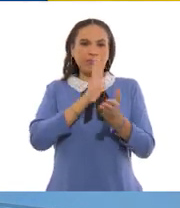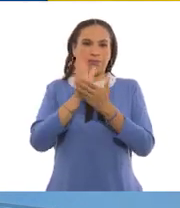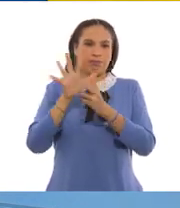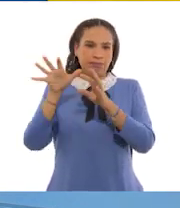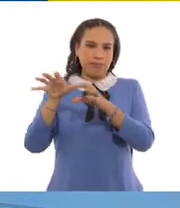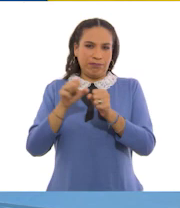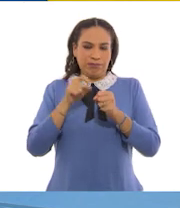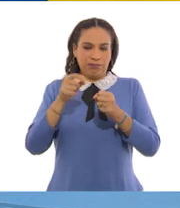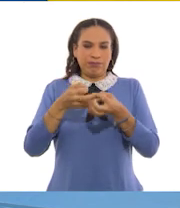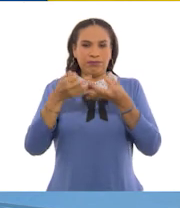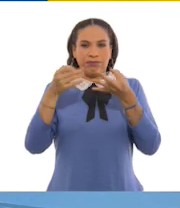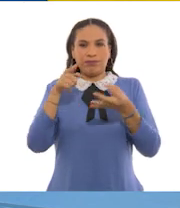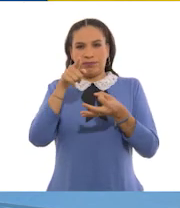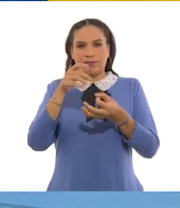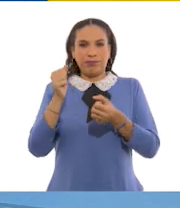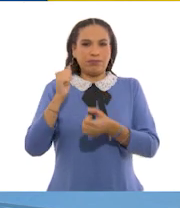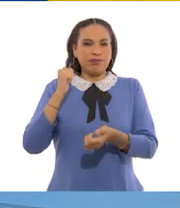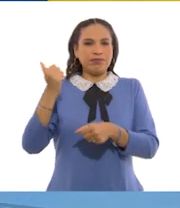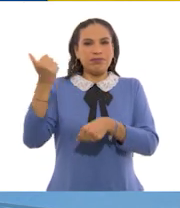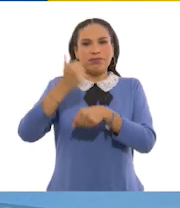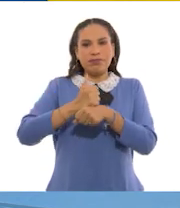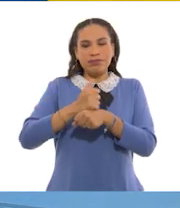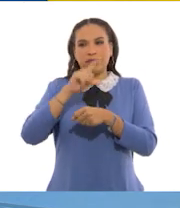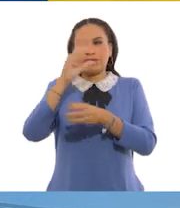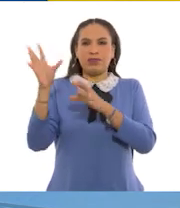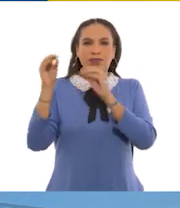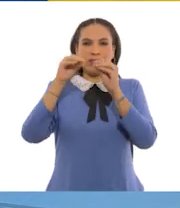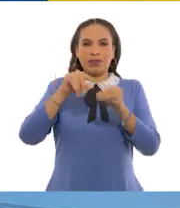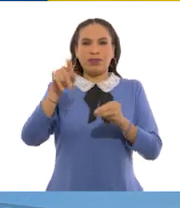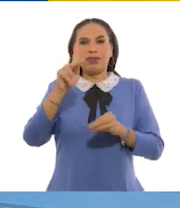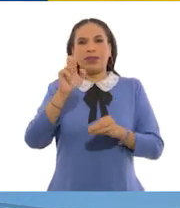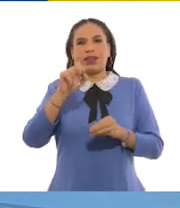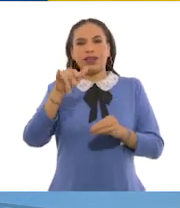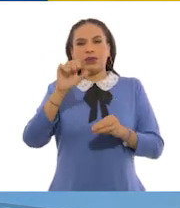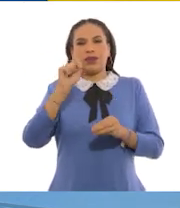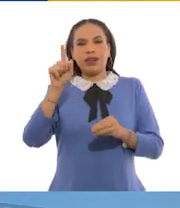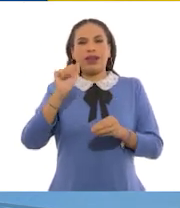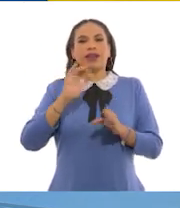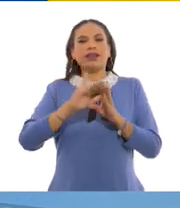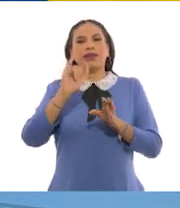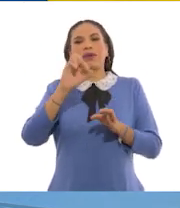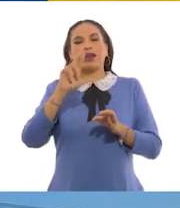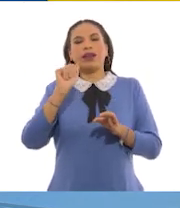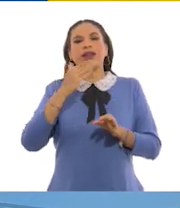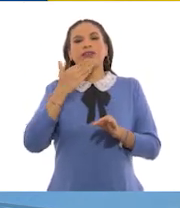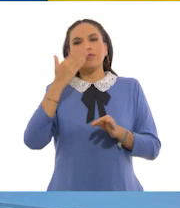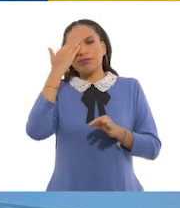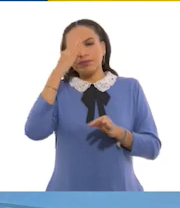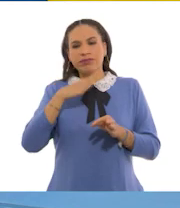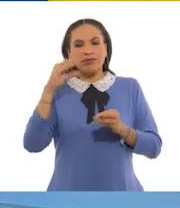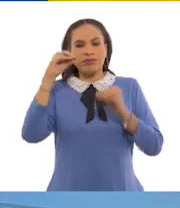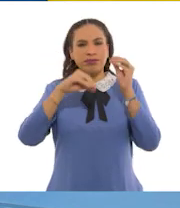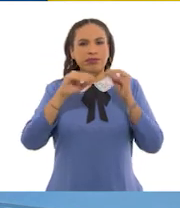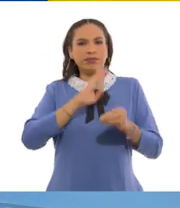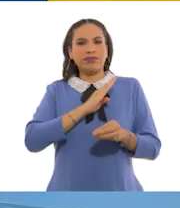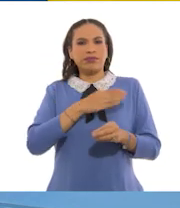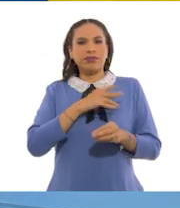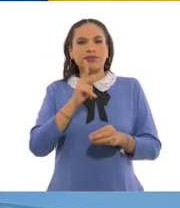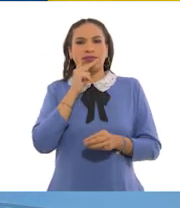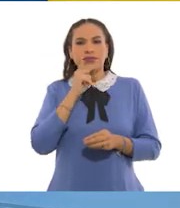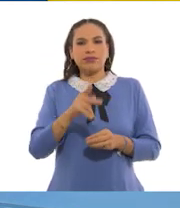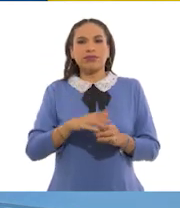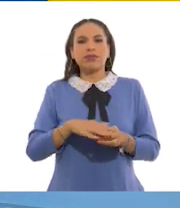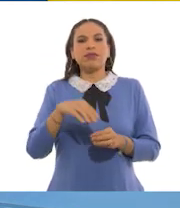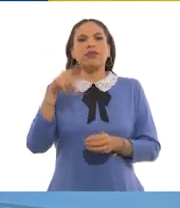y vinieron de la península ibérica. De hecho, podemos ver la influencia árabe en algunas palabras del español, como por ejemplo la palabra